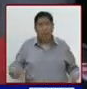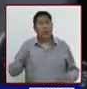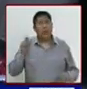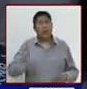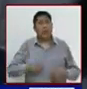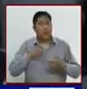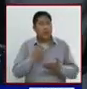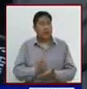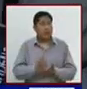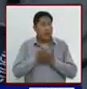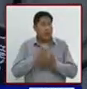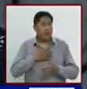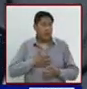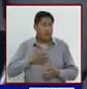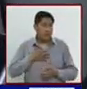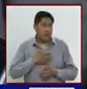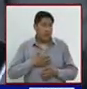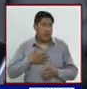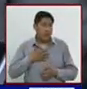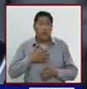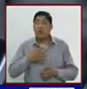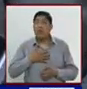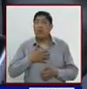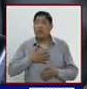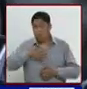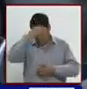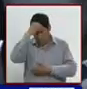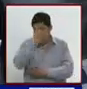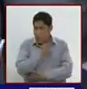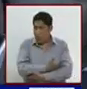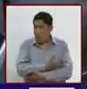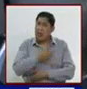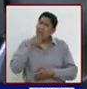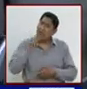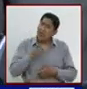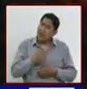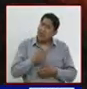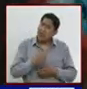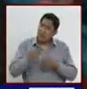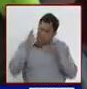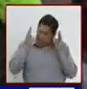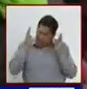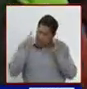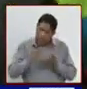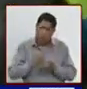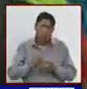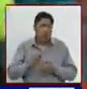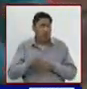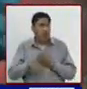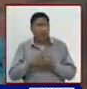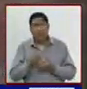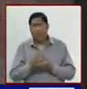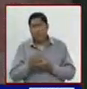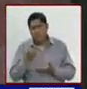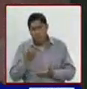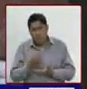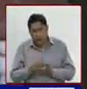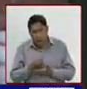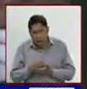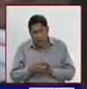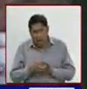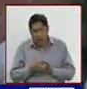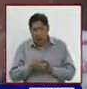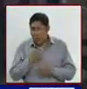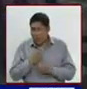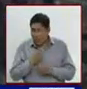Necesito que me ayuden, por favor, porque mi hijito necesita pasar terapias. He perdido todos mis documentos, mi plata que tenía de